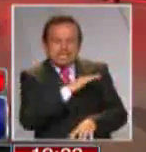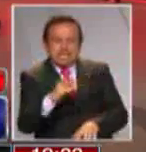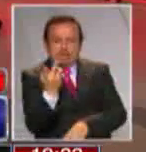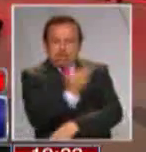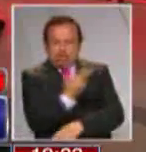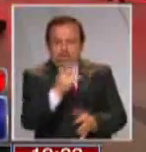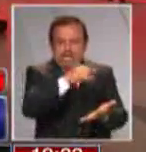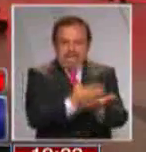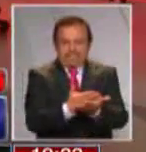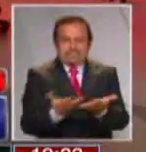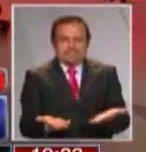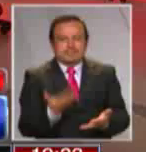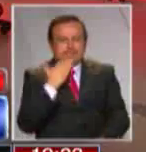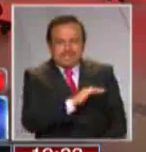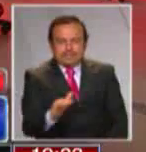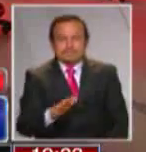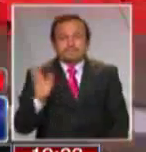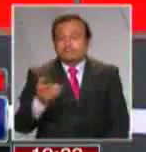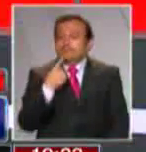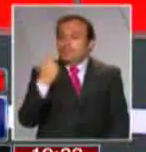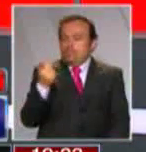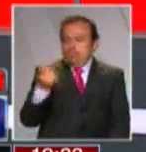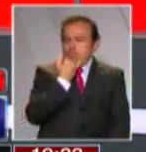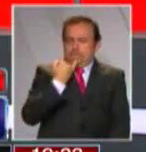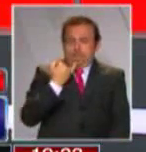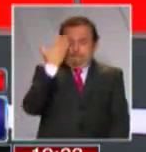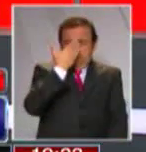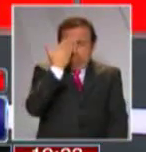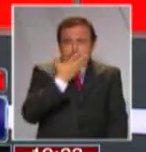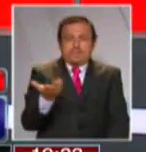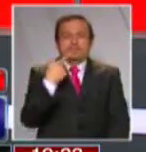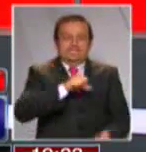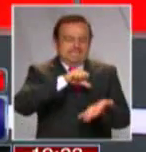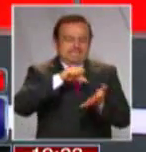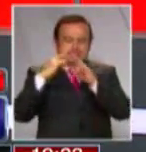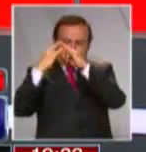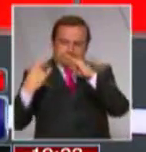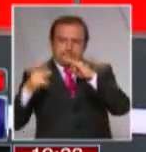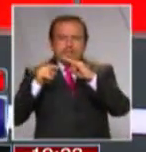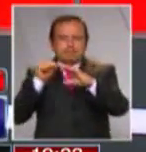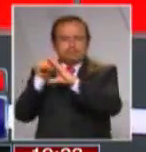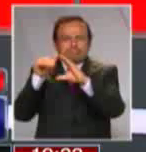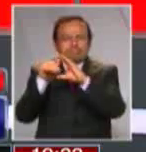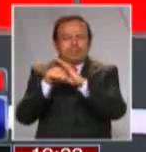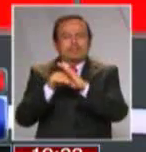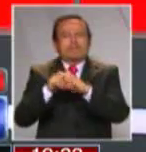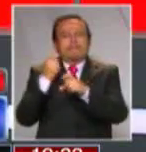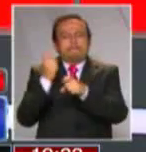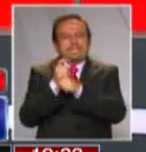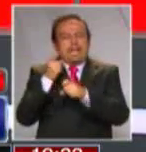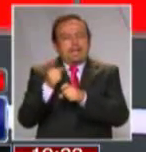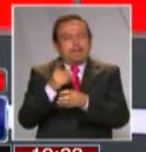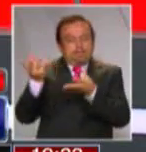ambos jardines infantiles. Ahora, como intendente, ¿le preocupa que este centro de acopio esté en este lugar y que haya estas dudas